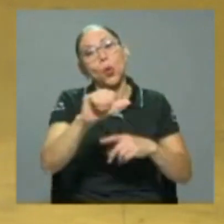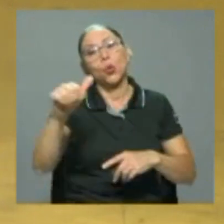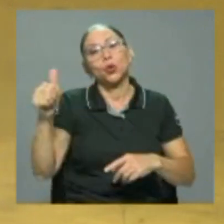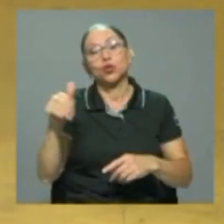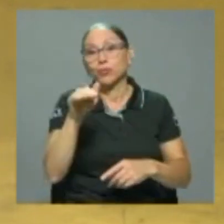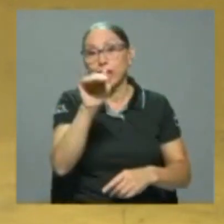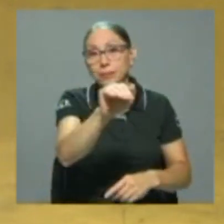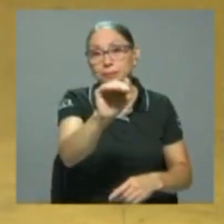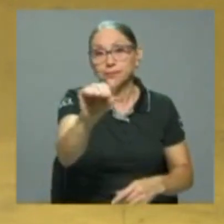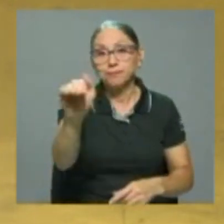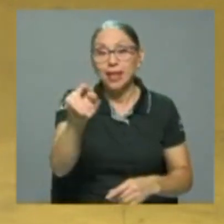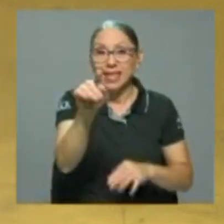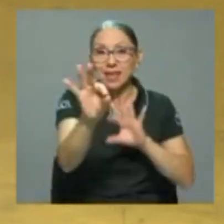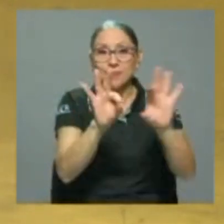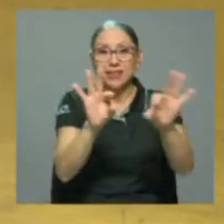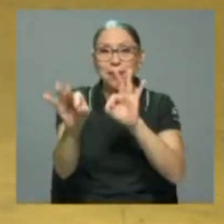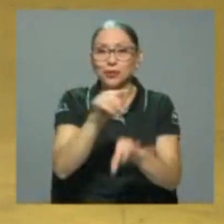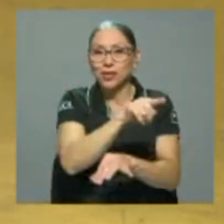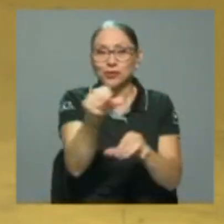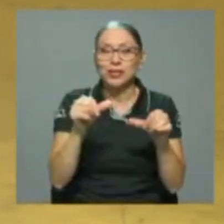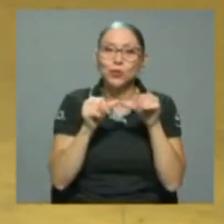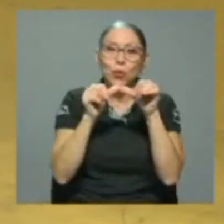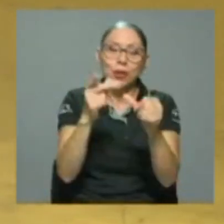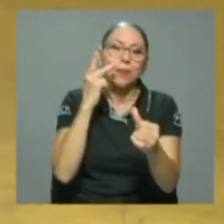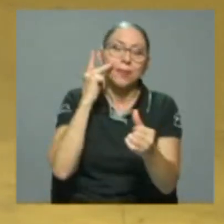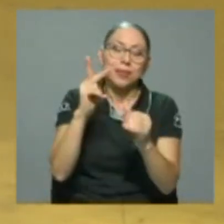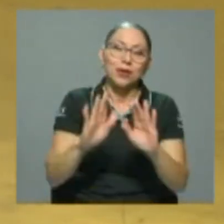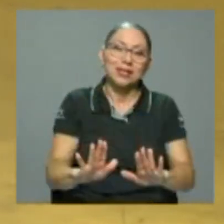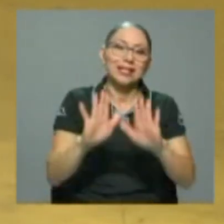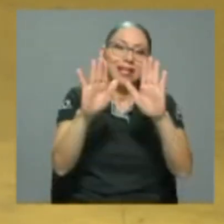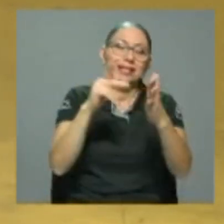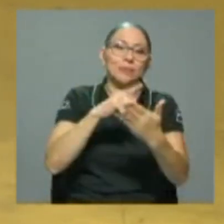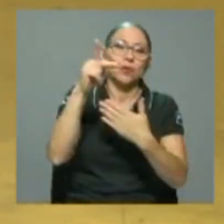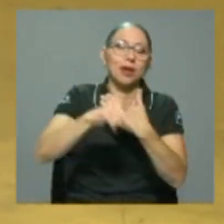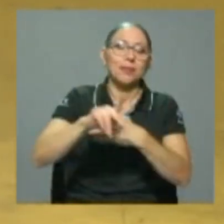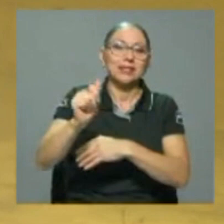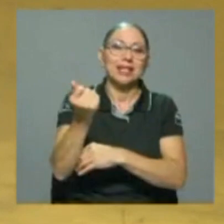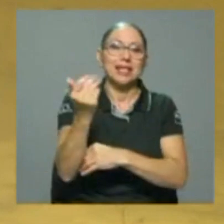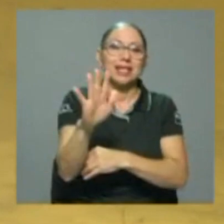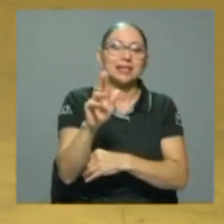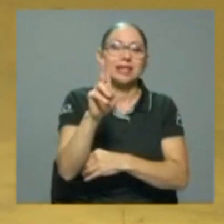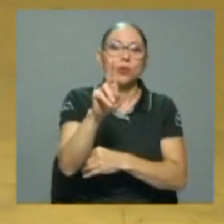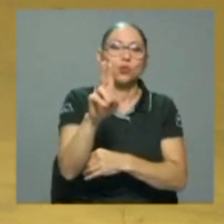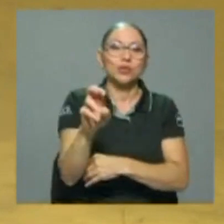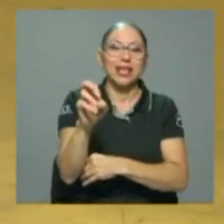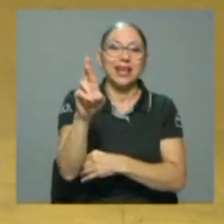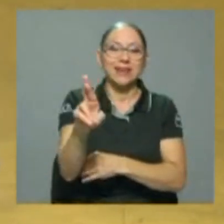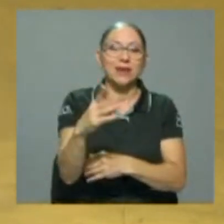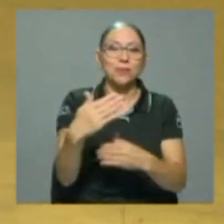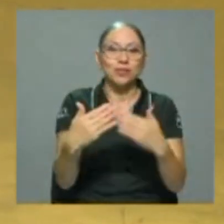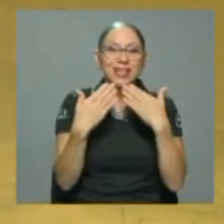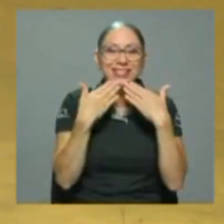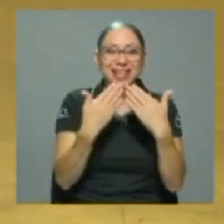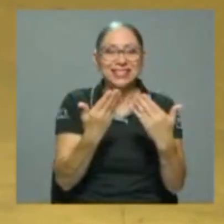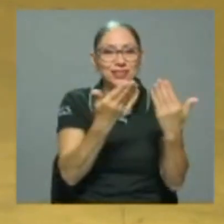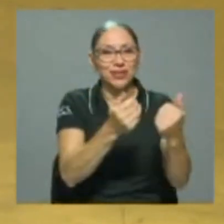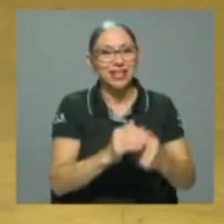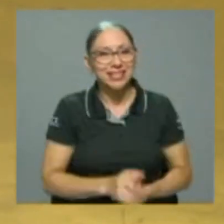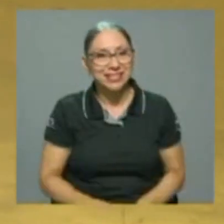los invitamos para que se mantengan con los espléndidos programas de 15 UCR. Muchas gracias, don